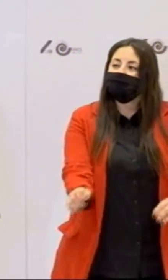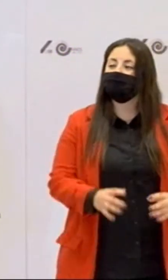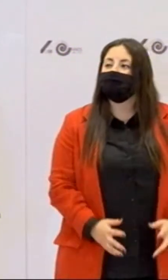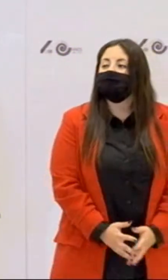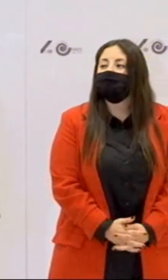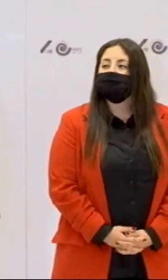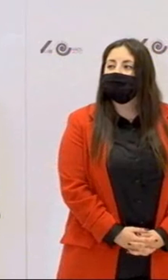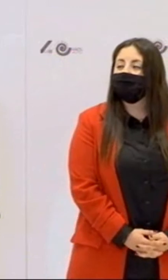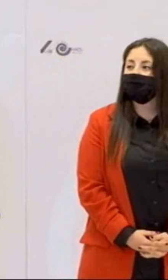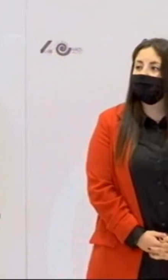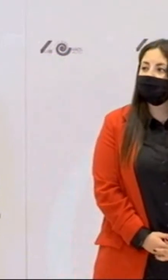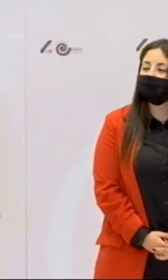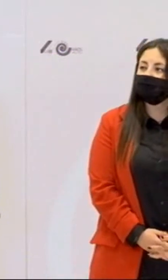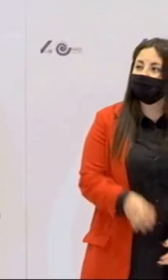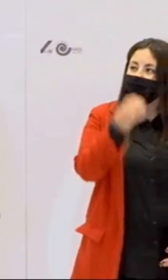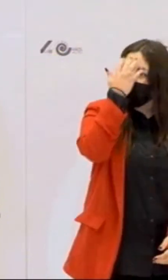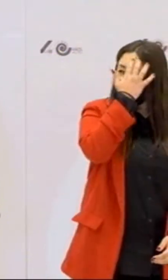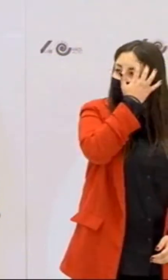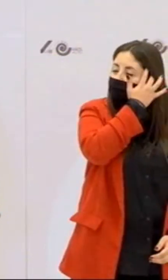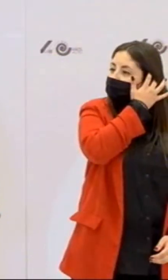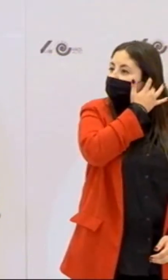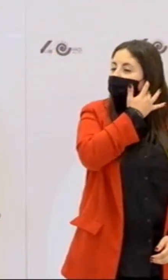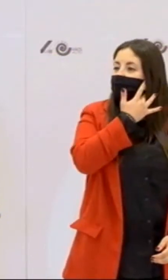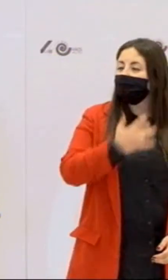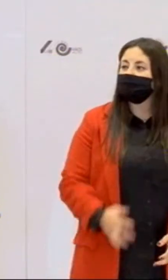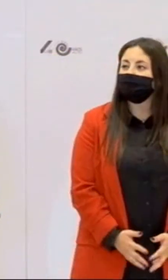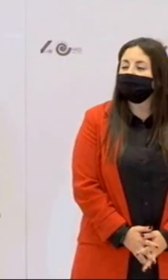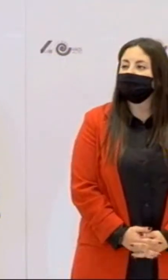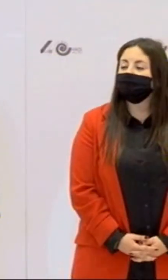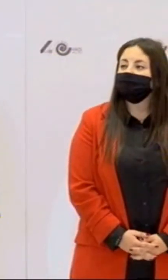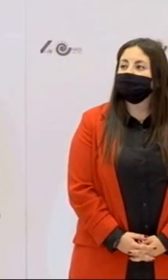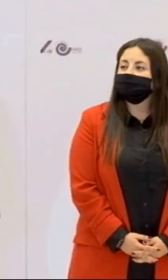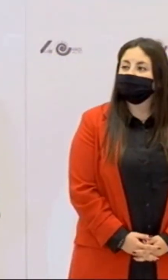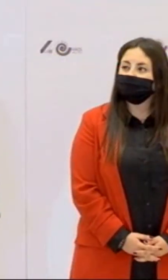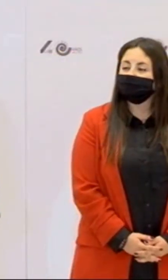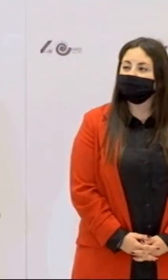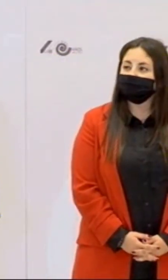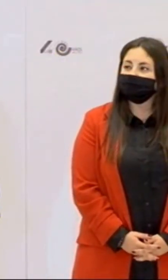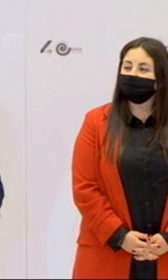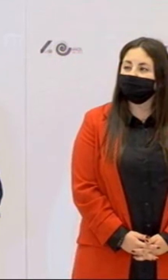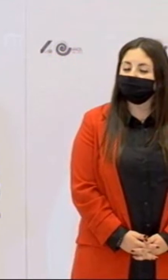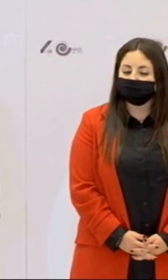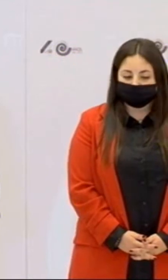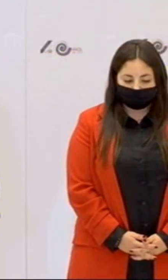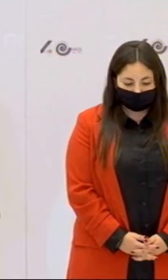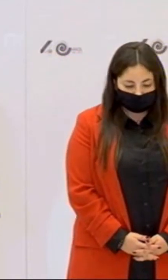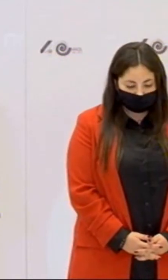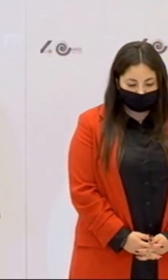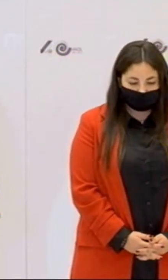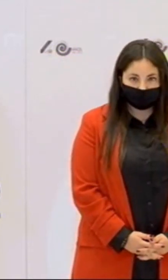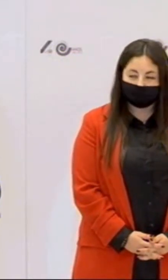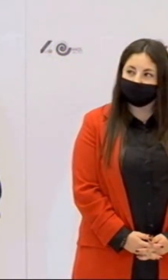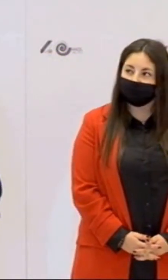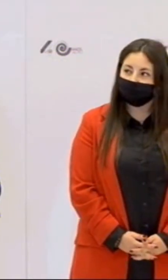discurso riguroso, ha sido un discurso realista y ha sido un discurso propositivo y